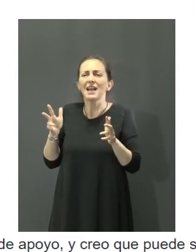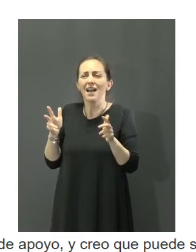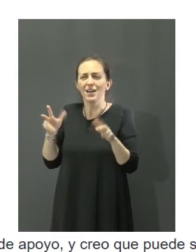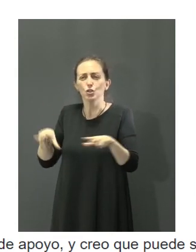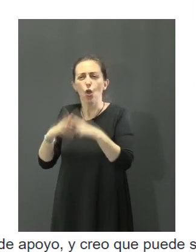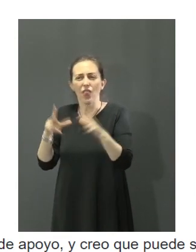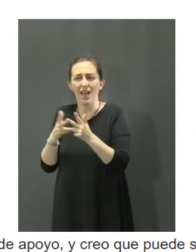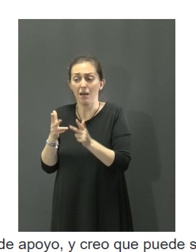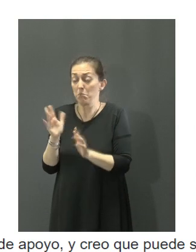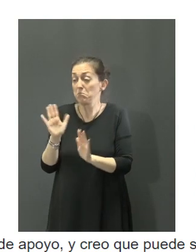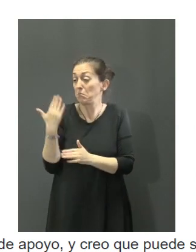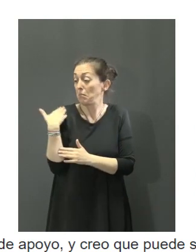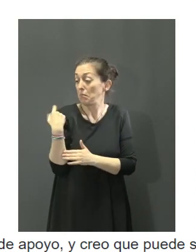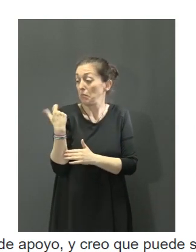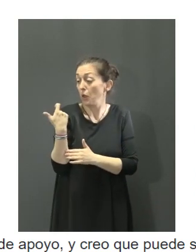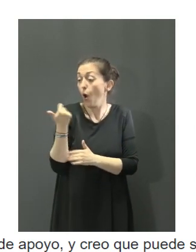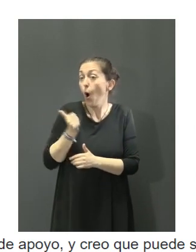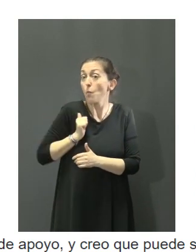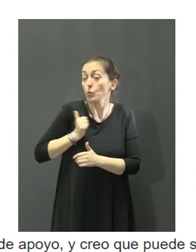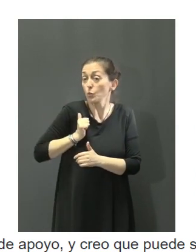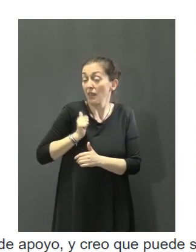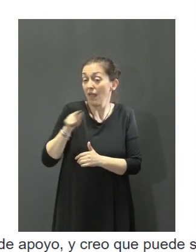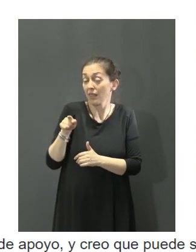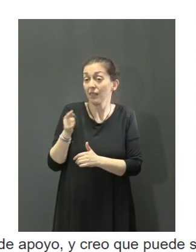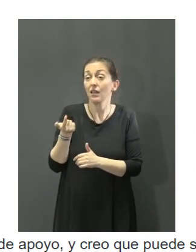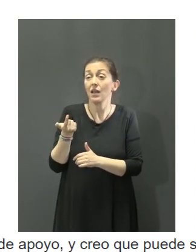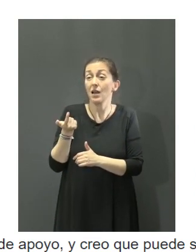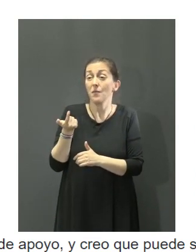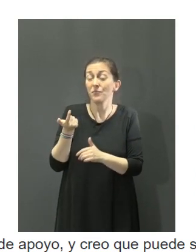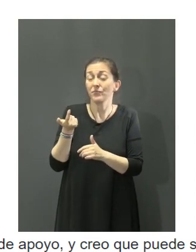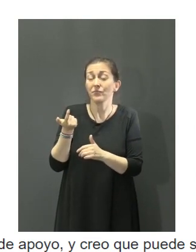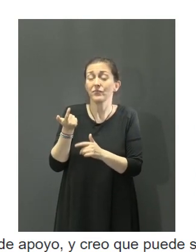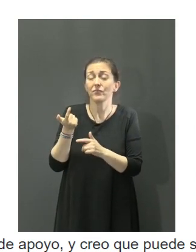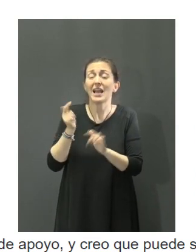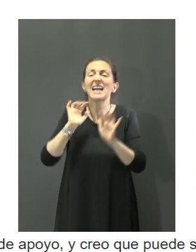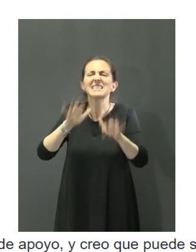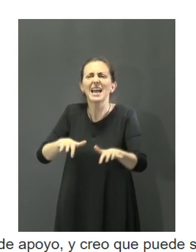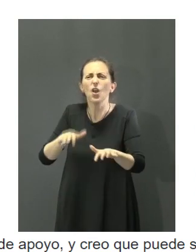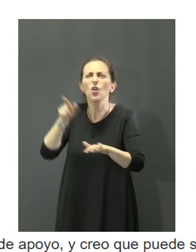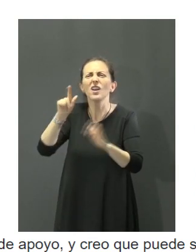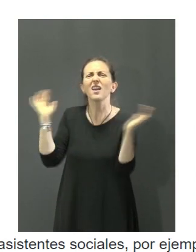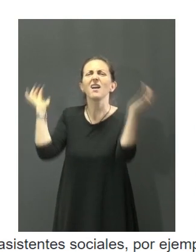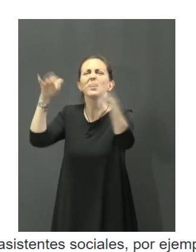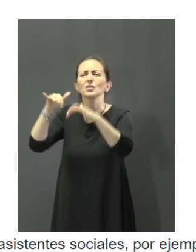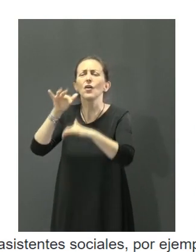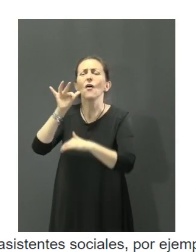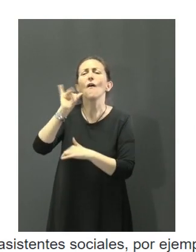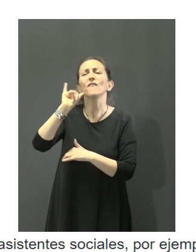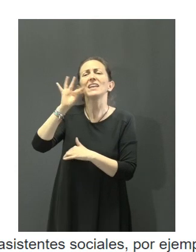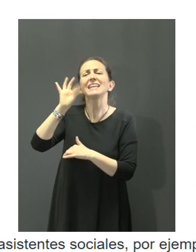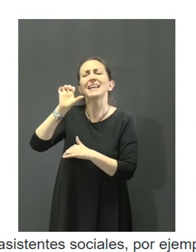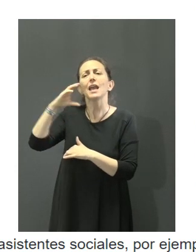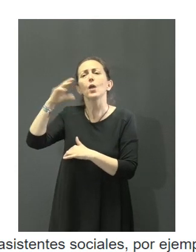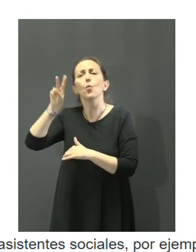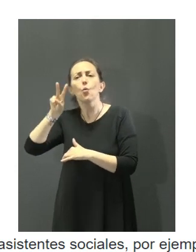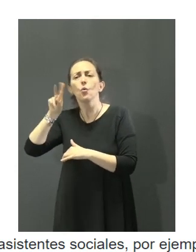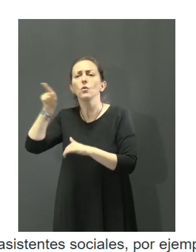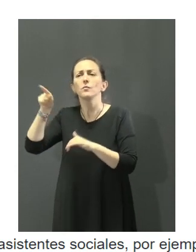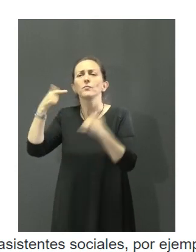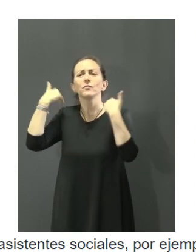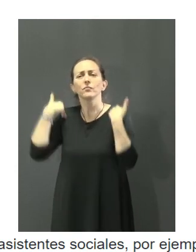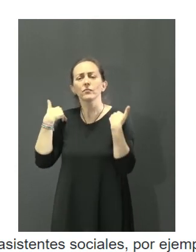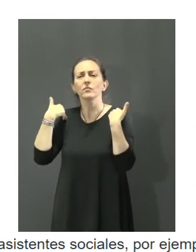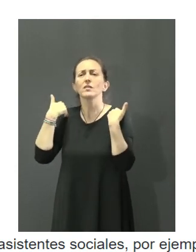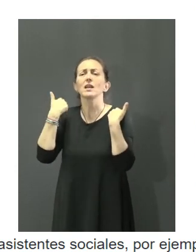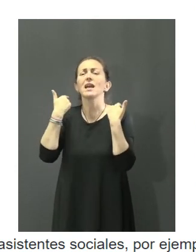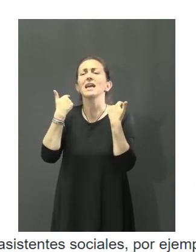hace relativamente poco la oportunidad de asistir en Castilla y León a un encuentro que se llamó FITECU, que organizaban desde el clúster de